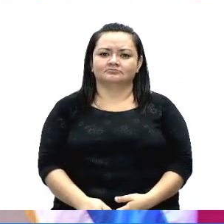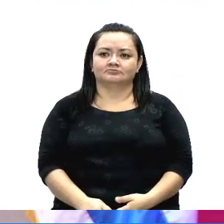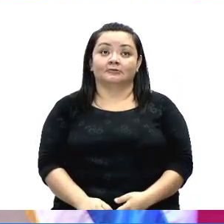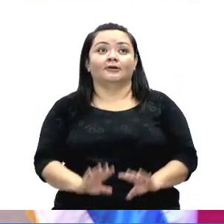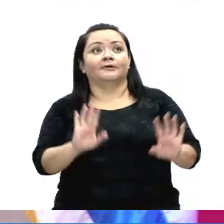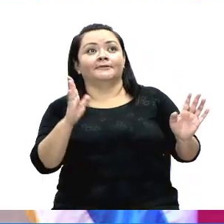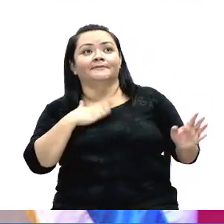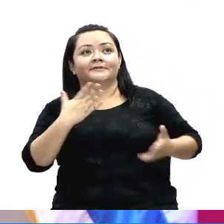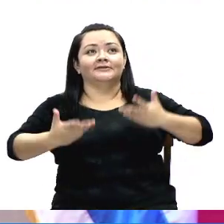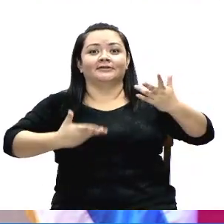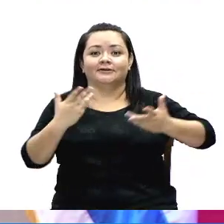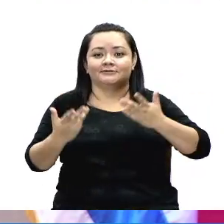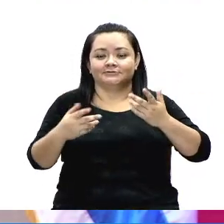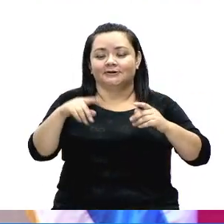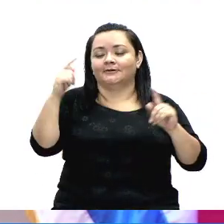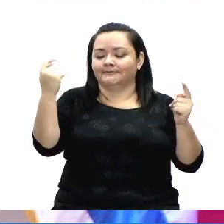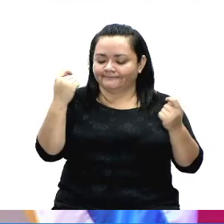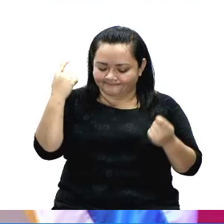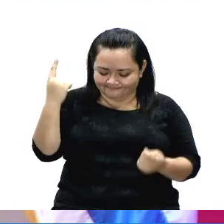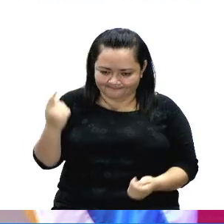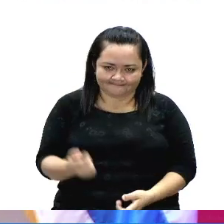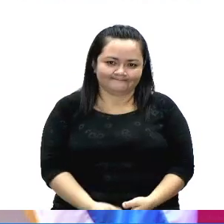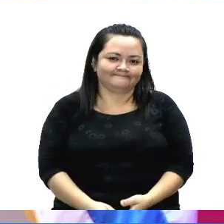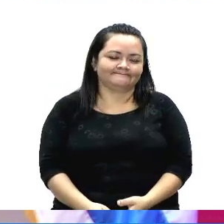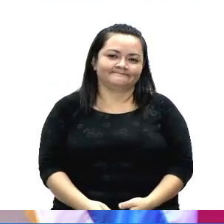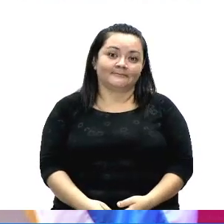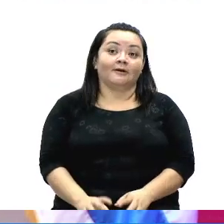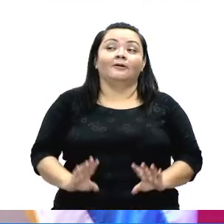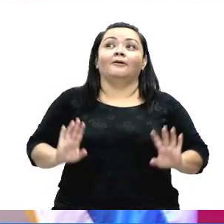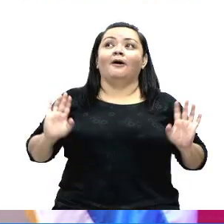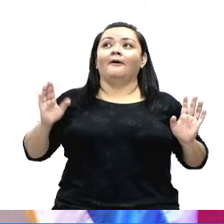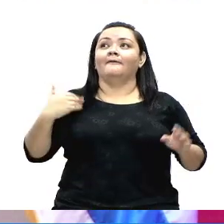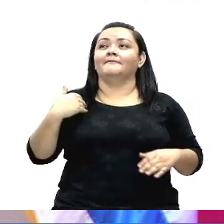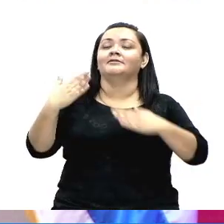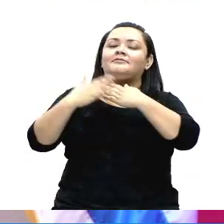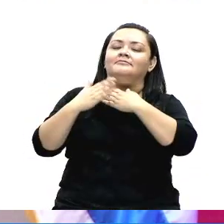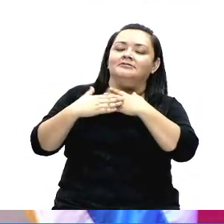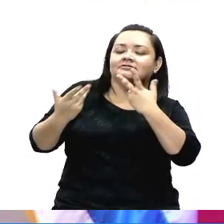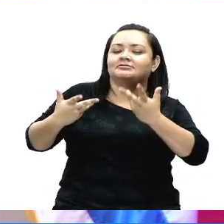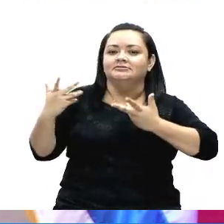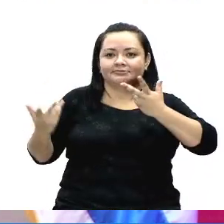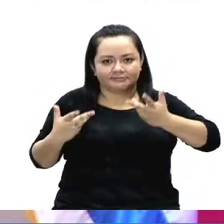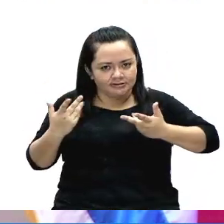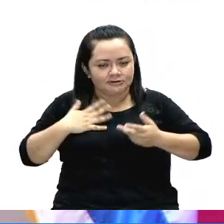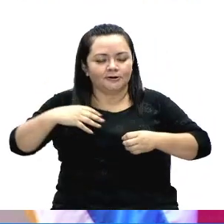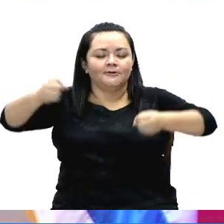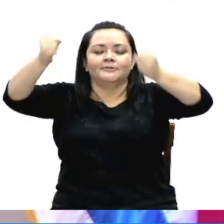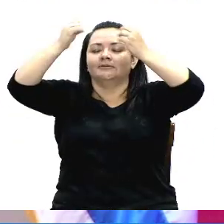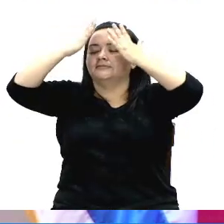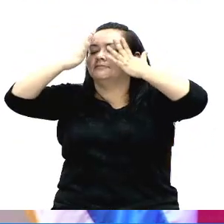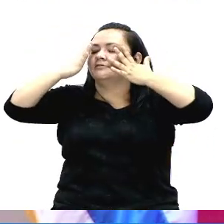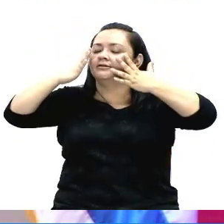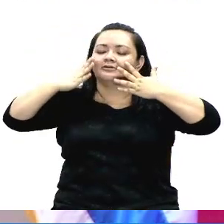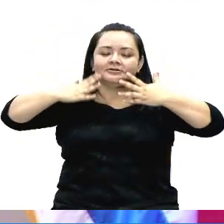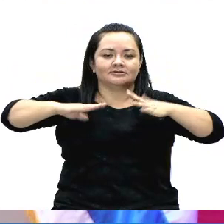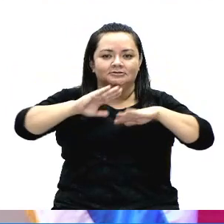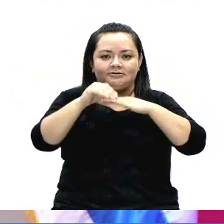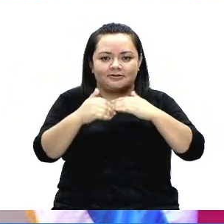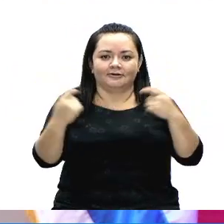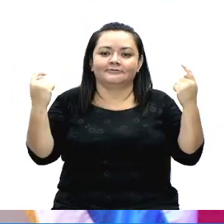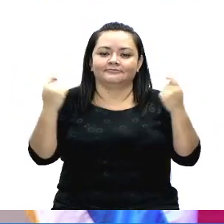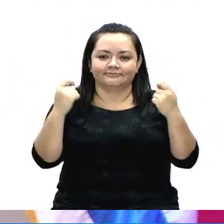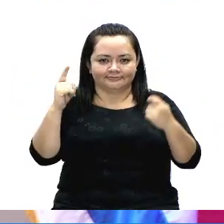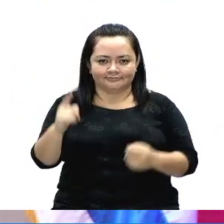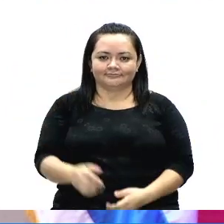mi negocio mi tercera más grande gloria a dios oh mi llamado mi servicio mi unción de mimi todo bien gloria a